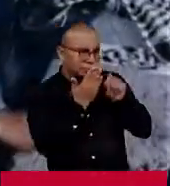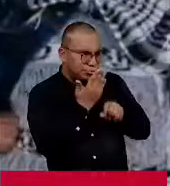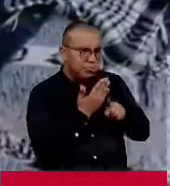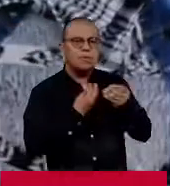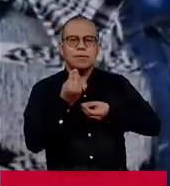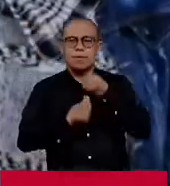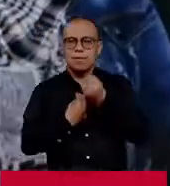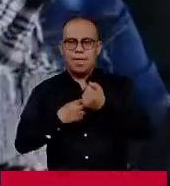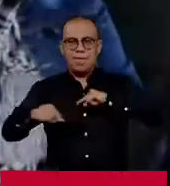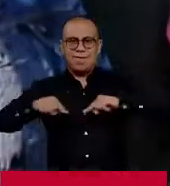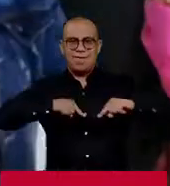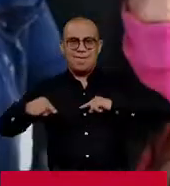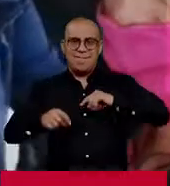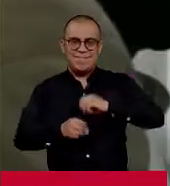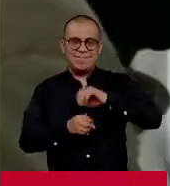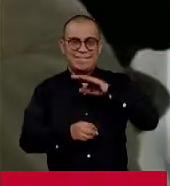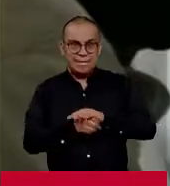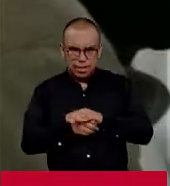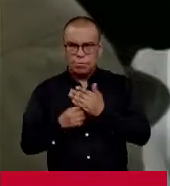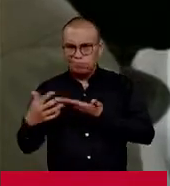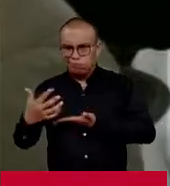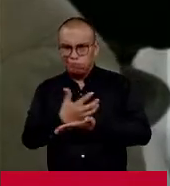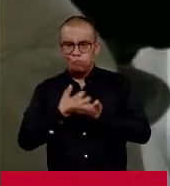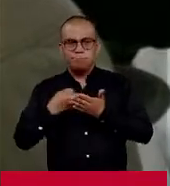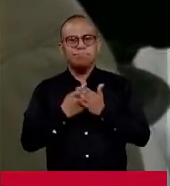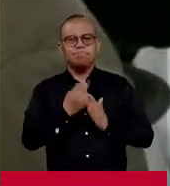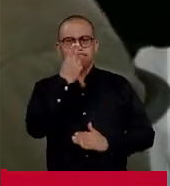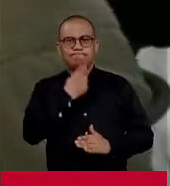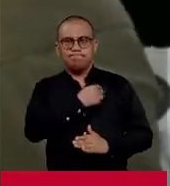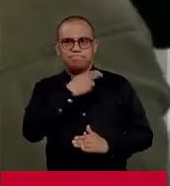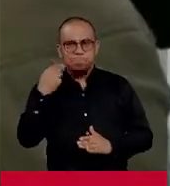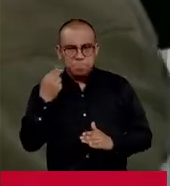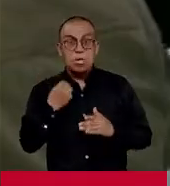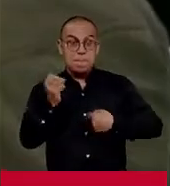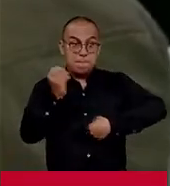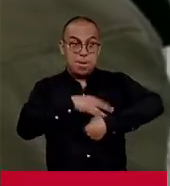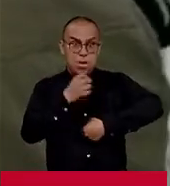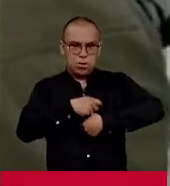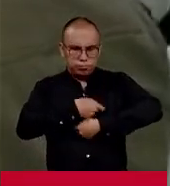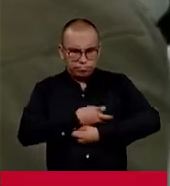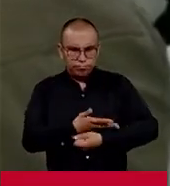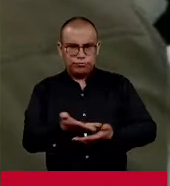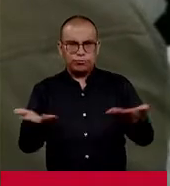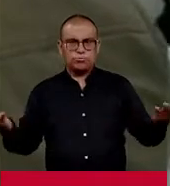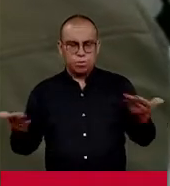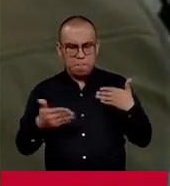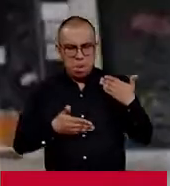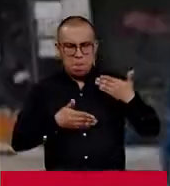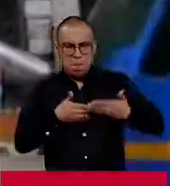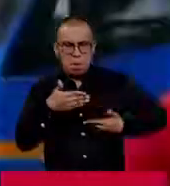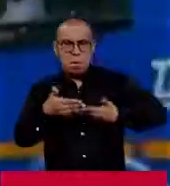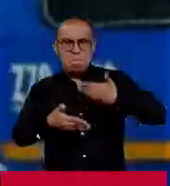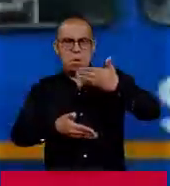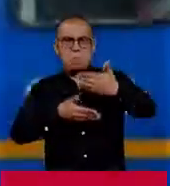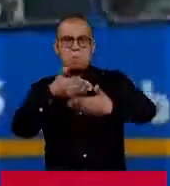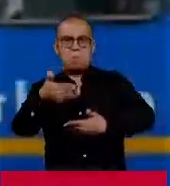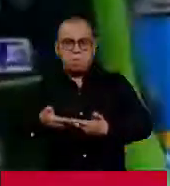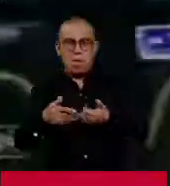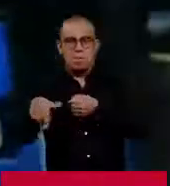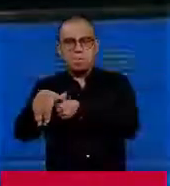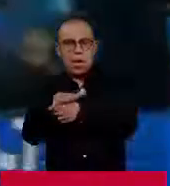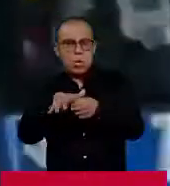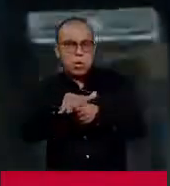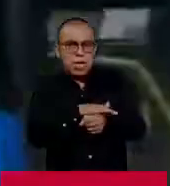de la administración distrital, que se comprometió a distribuir mercados de una forma progresiva según los barrios